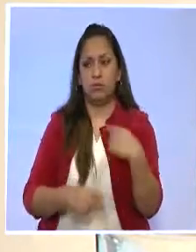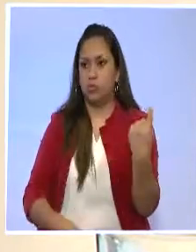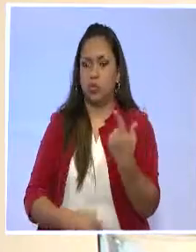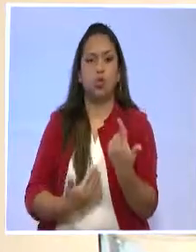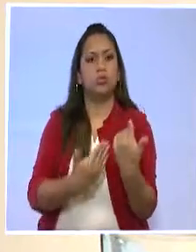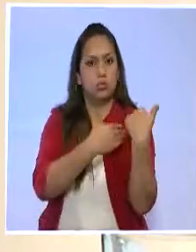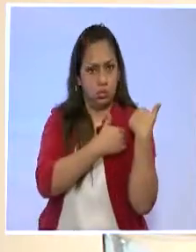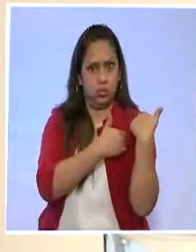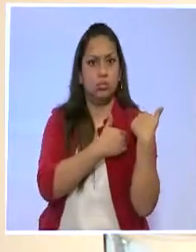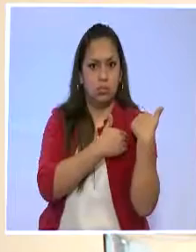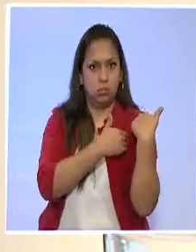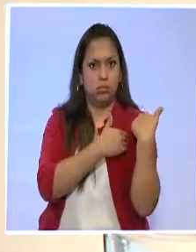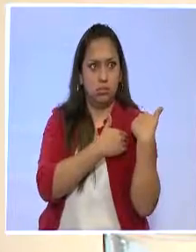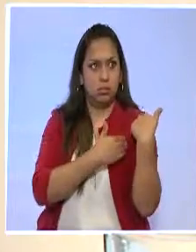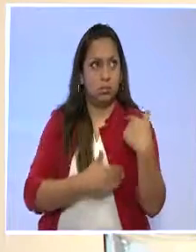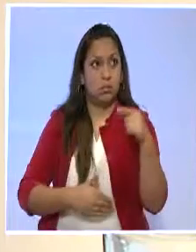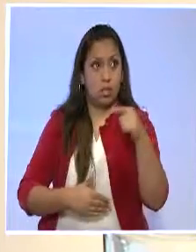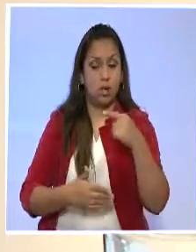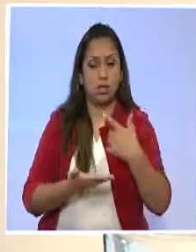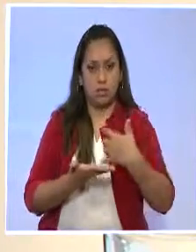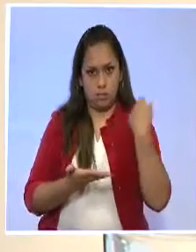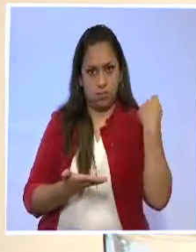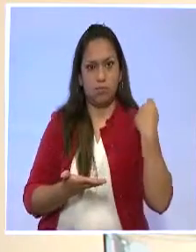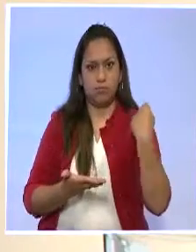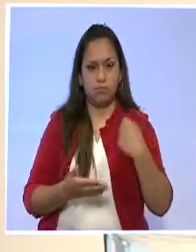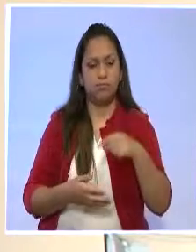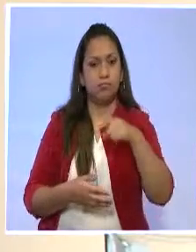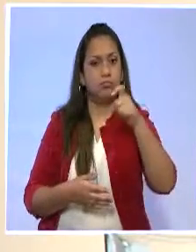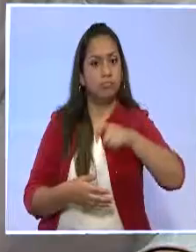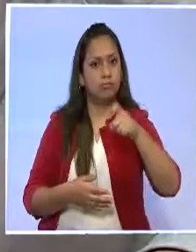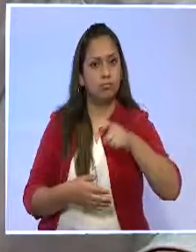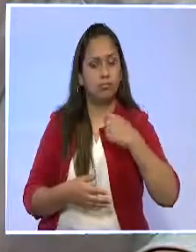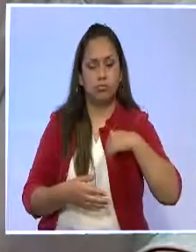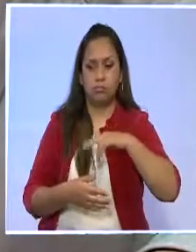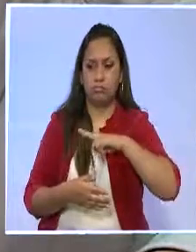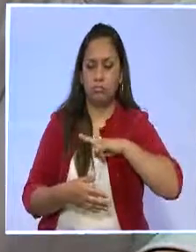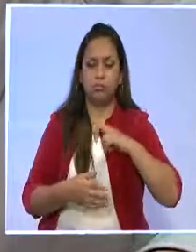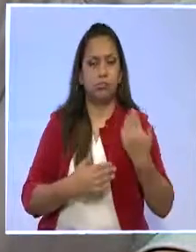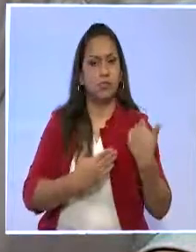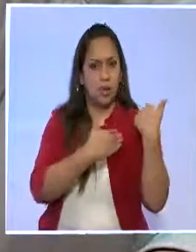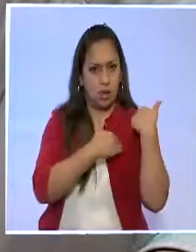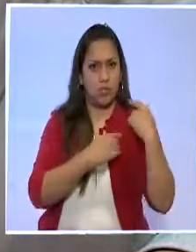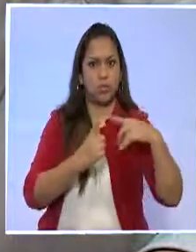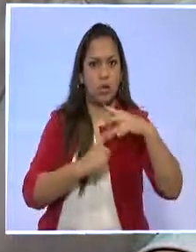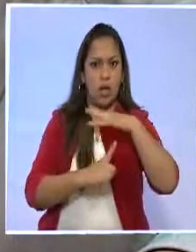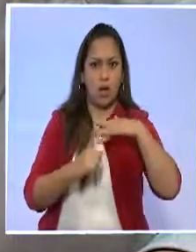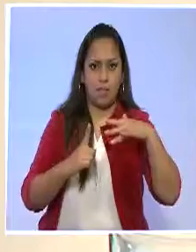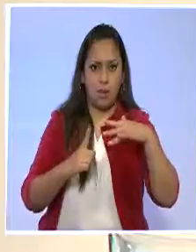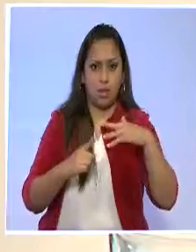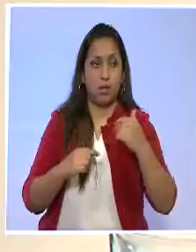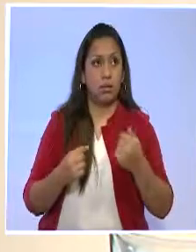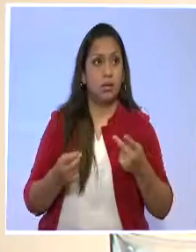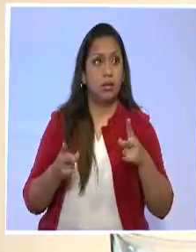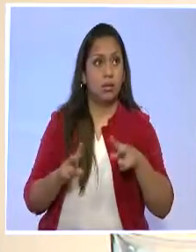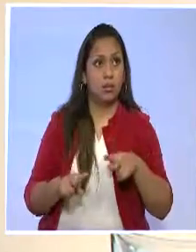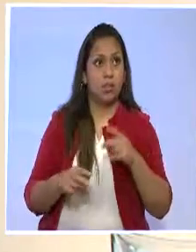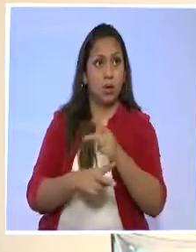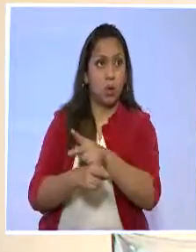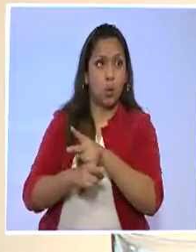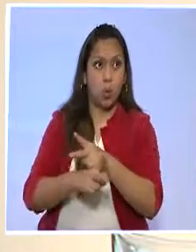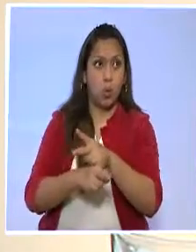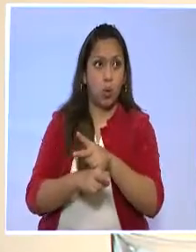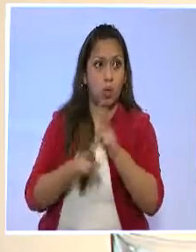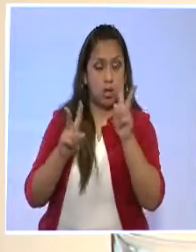esa es una excepción que se le está retirando entonces todos debemos ser responsables con el medio ambiente y cuidar de buena manera también el tema de los